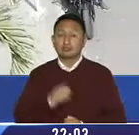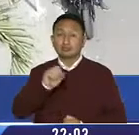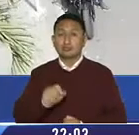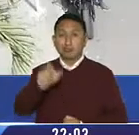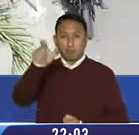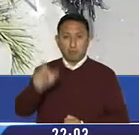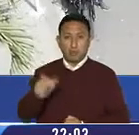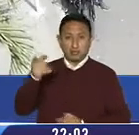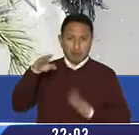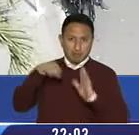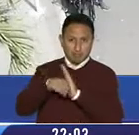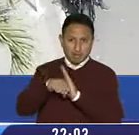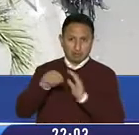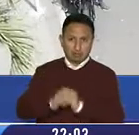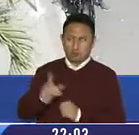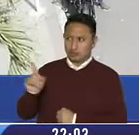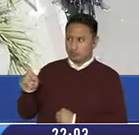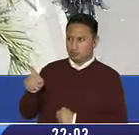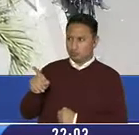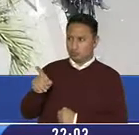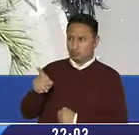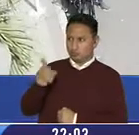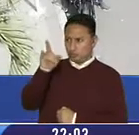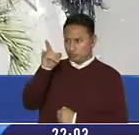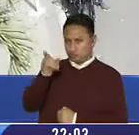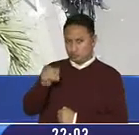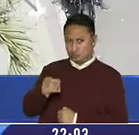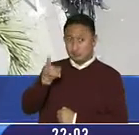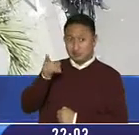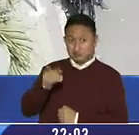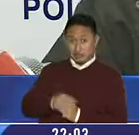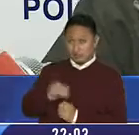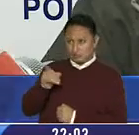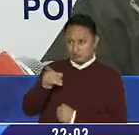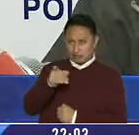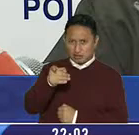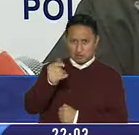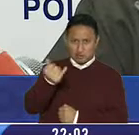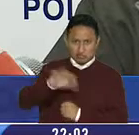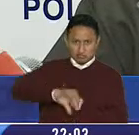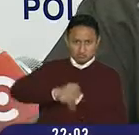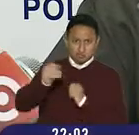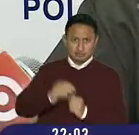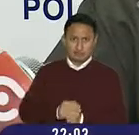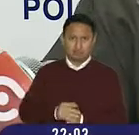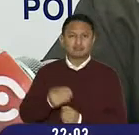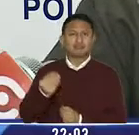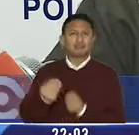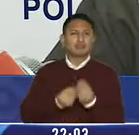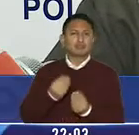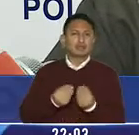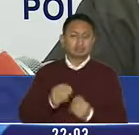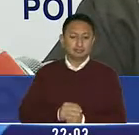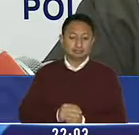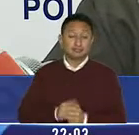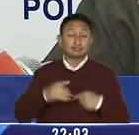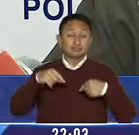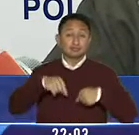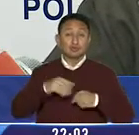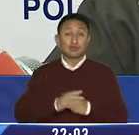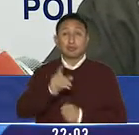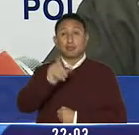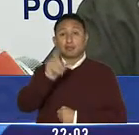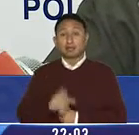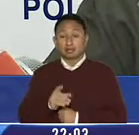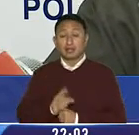a las víctimas a la salida de entidades bancarias para robarles fuertes sumas de dinero. El modus operandi que ellos tenían era tener una persona